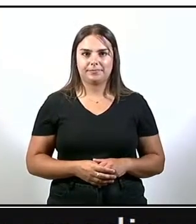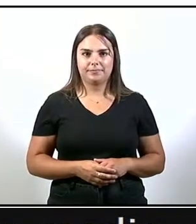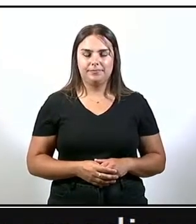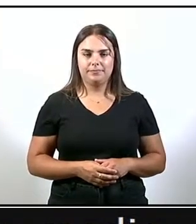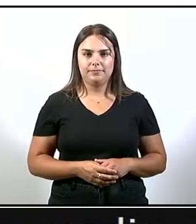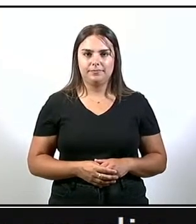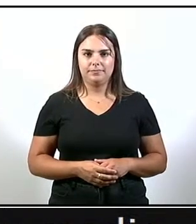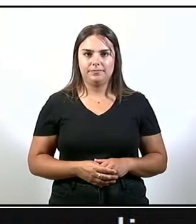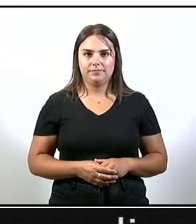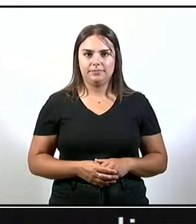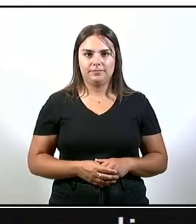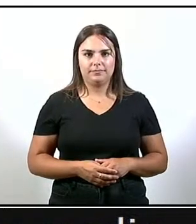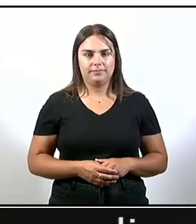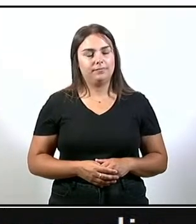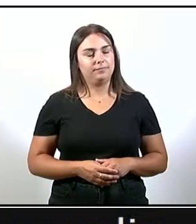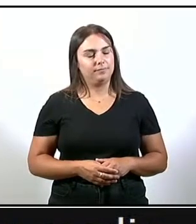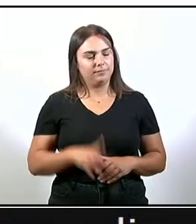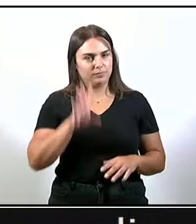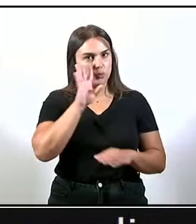Y cuidado